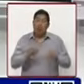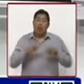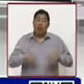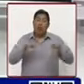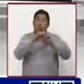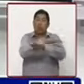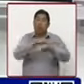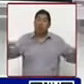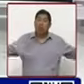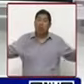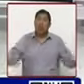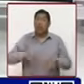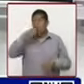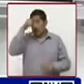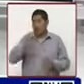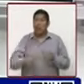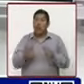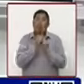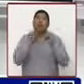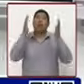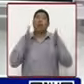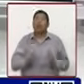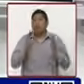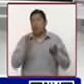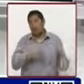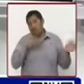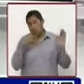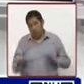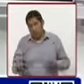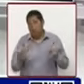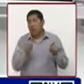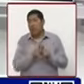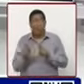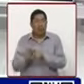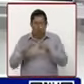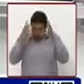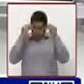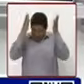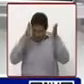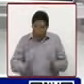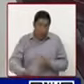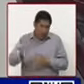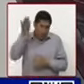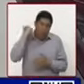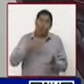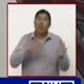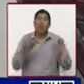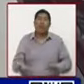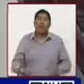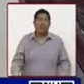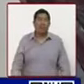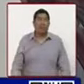en su colegio para recordar a sus compañeros fallecidos, pero también a sus profesores.